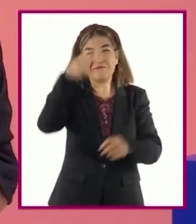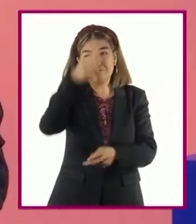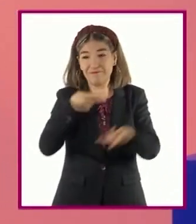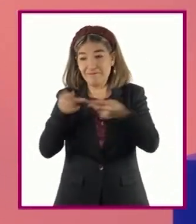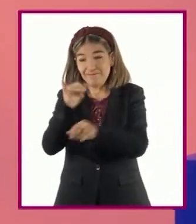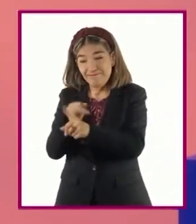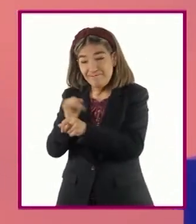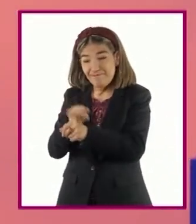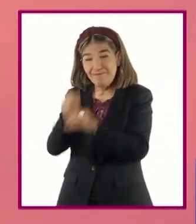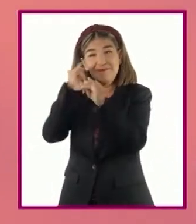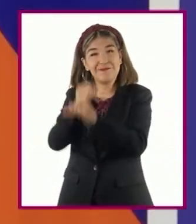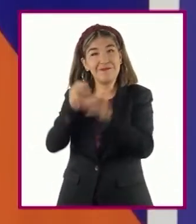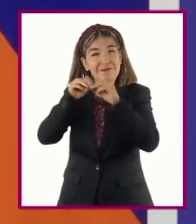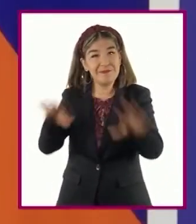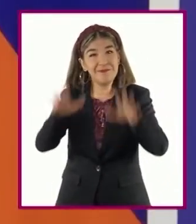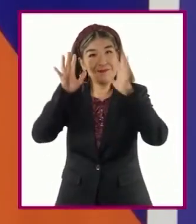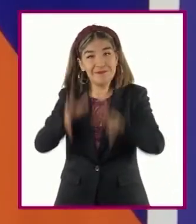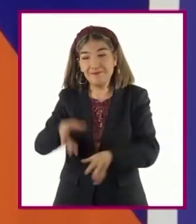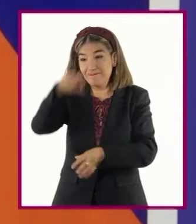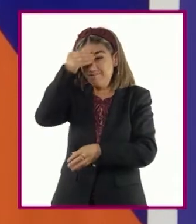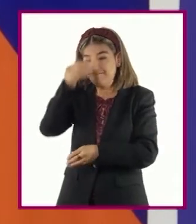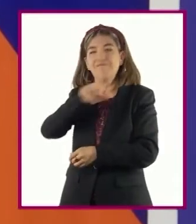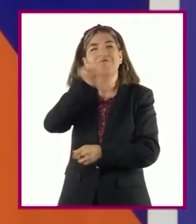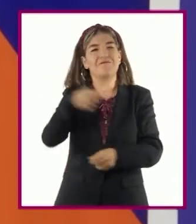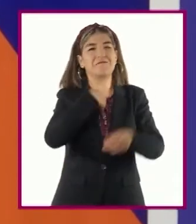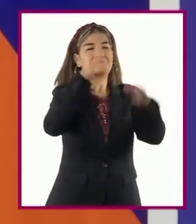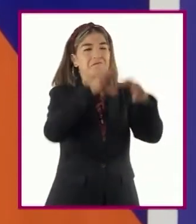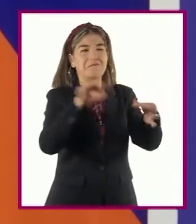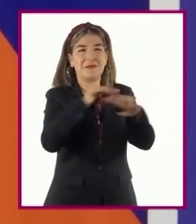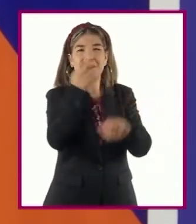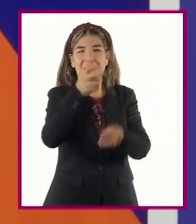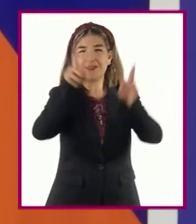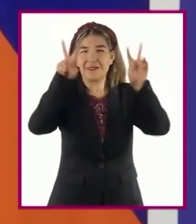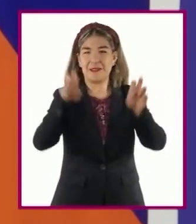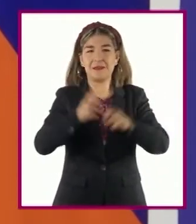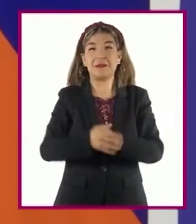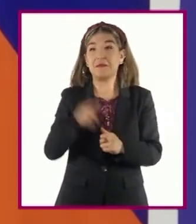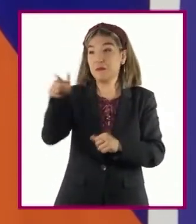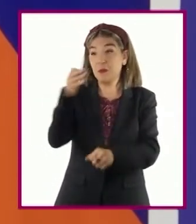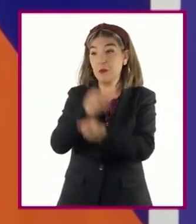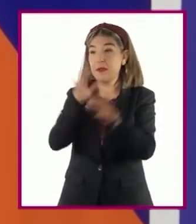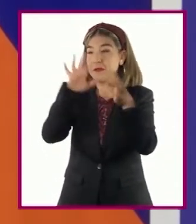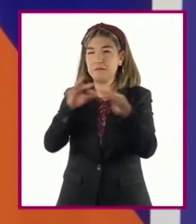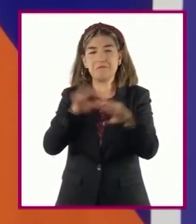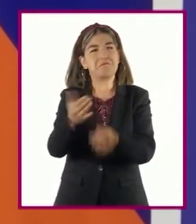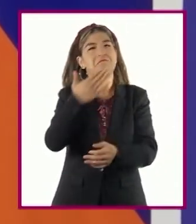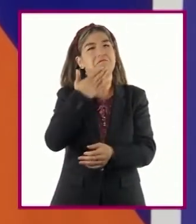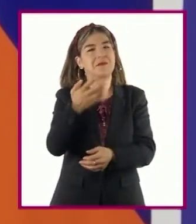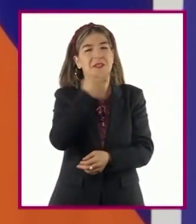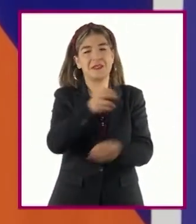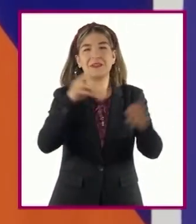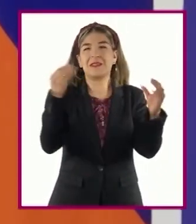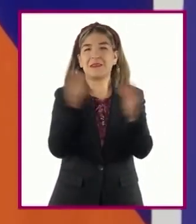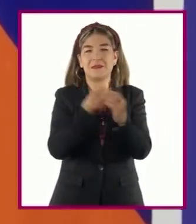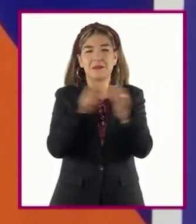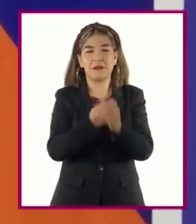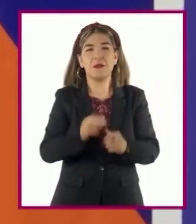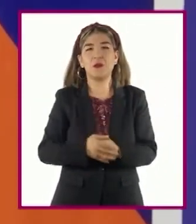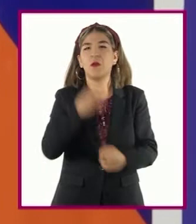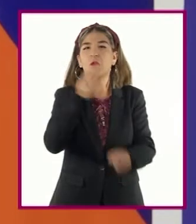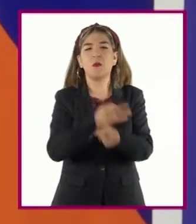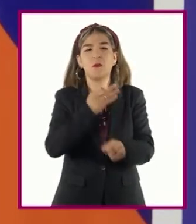buen desarrollo de la misma. Pues eso que mencionas queda perfecto para esta sesión, en la que